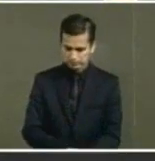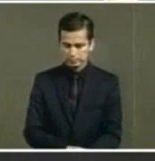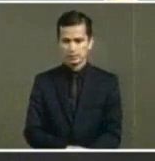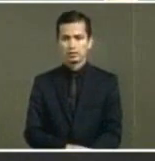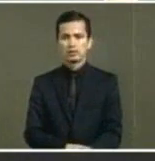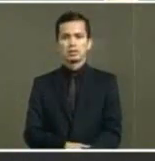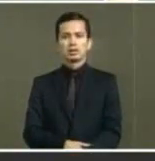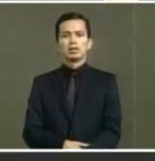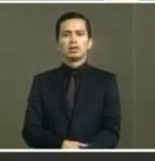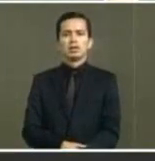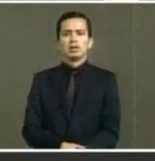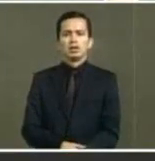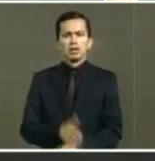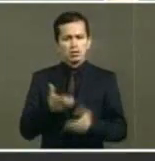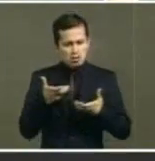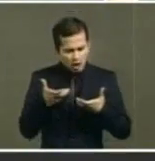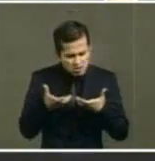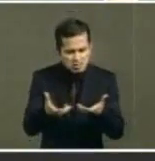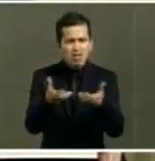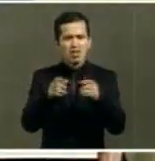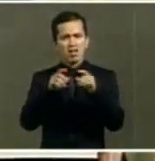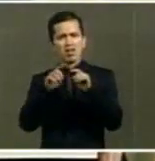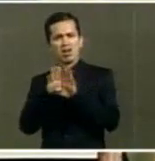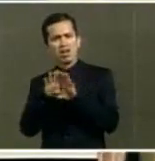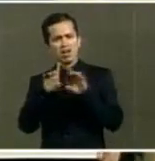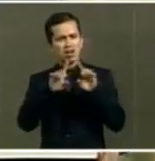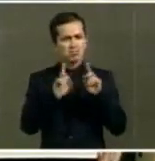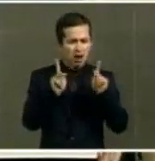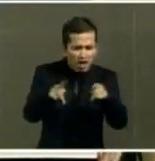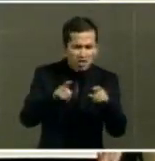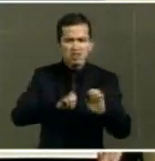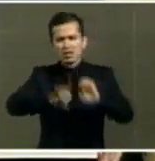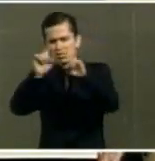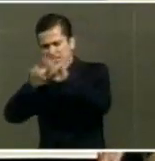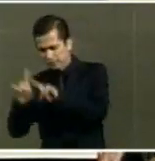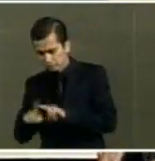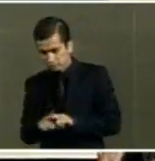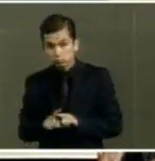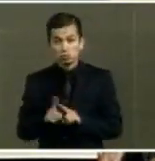En menos de 5 años hemos construido, ampliado y mejorado